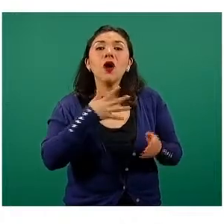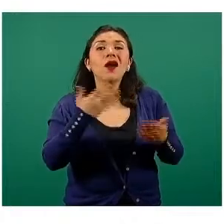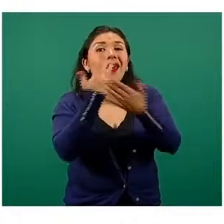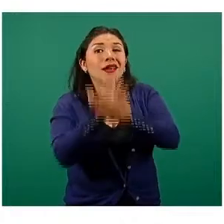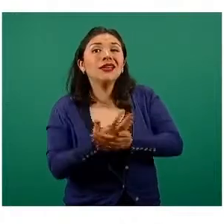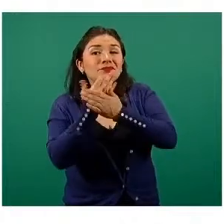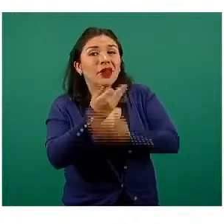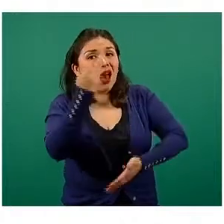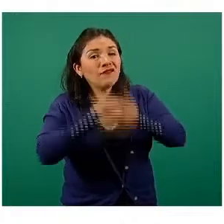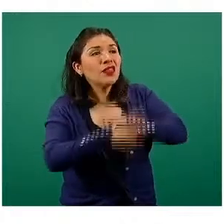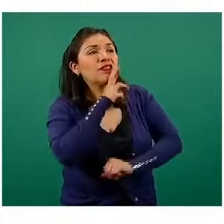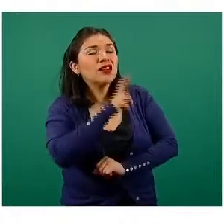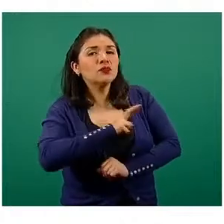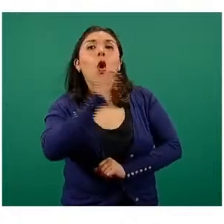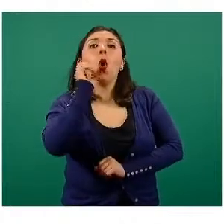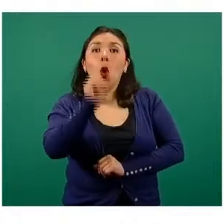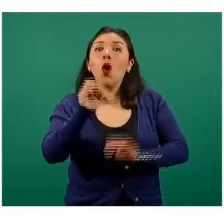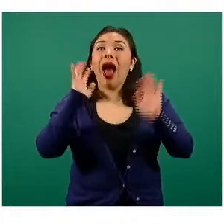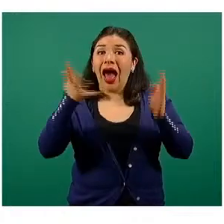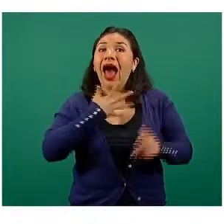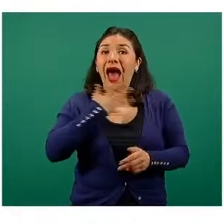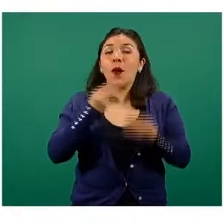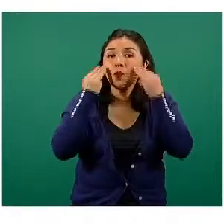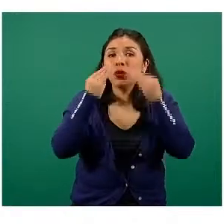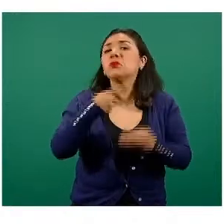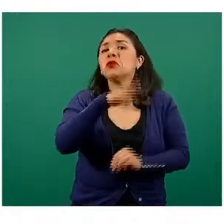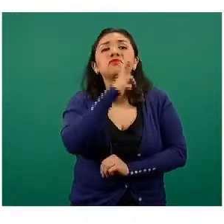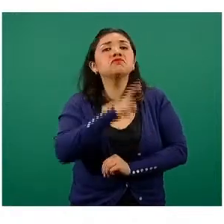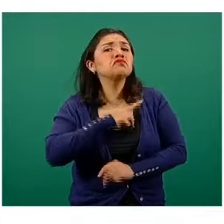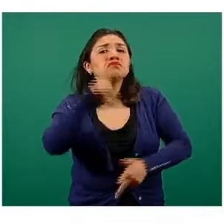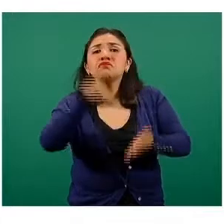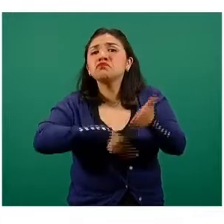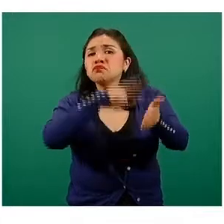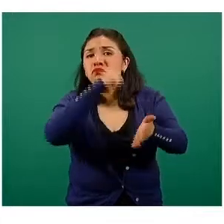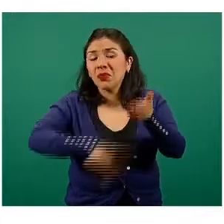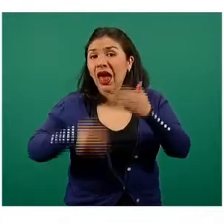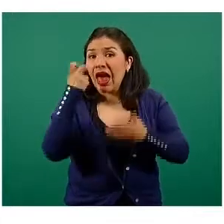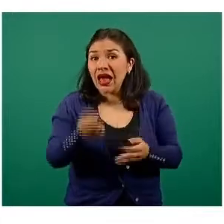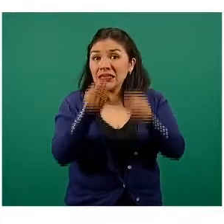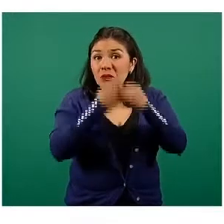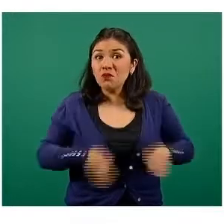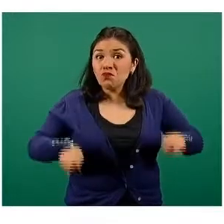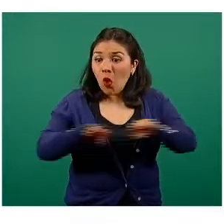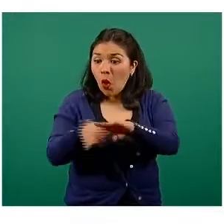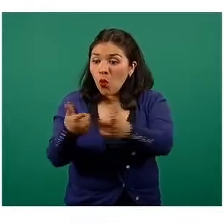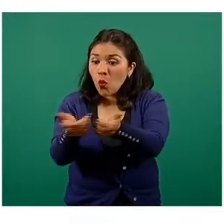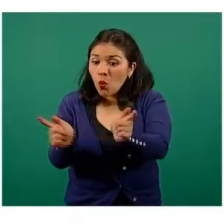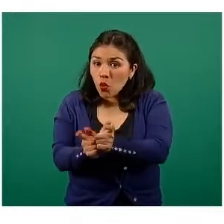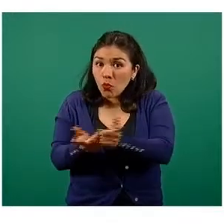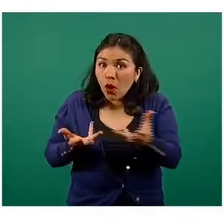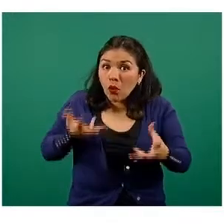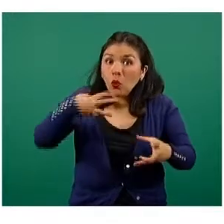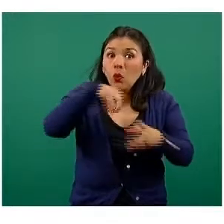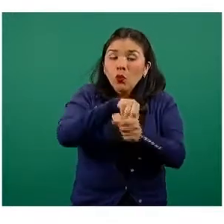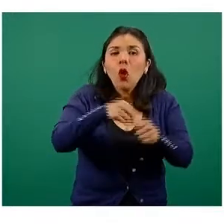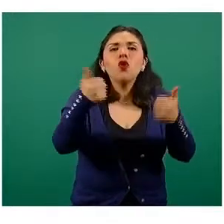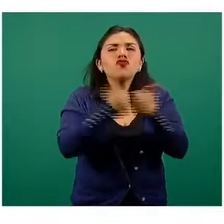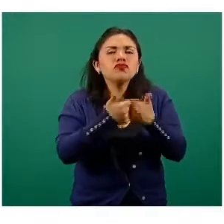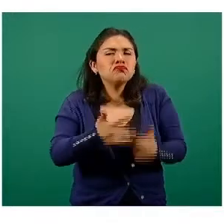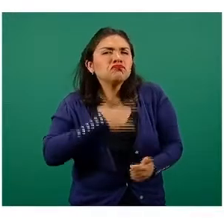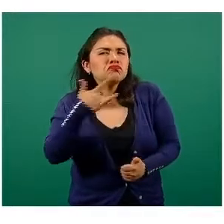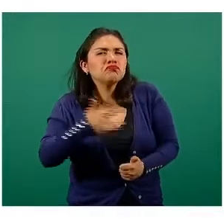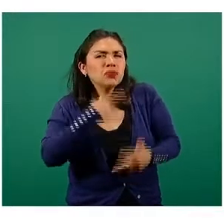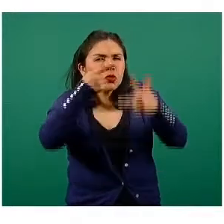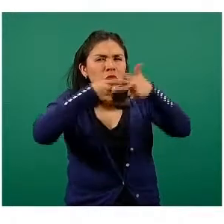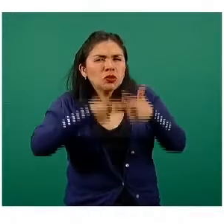de resultados o que sí tuvieron muestra pero que ya nunca hubo resultados, un grupo importante, considerable, y con base en el